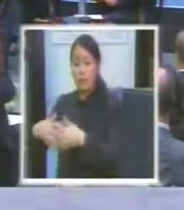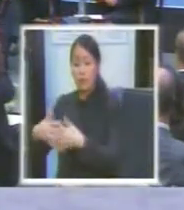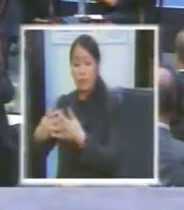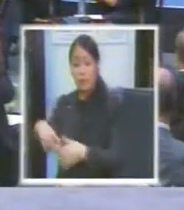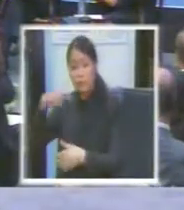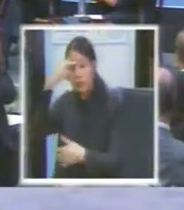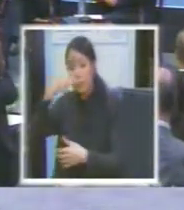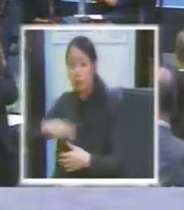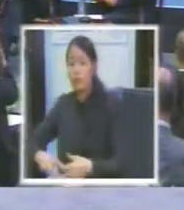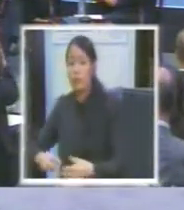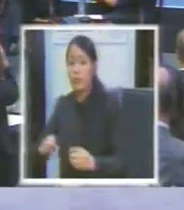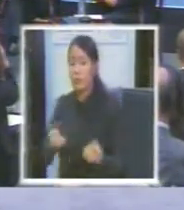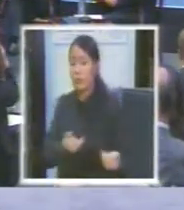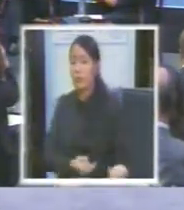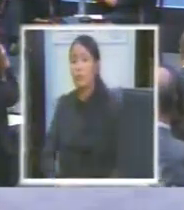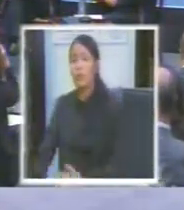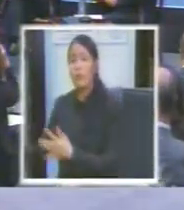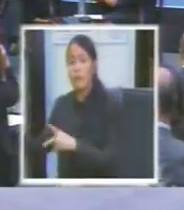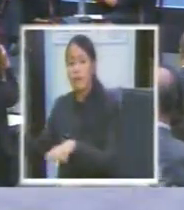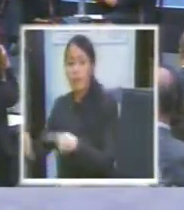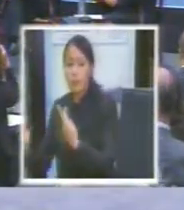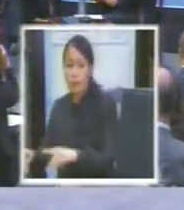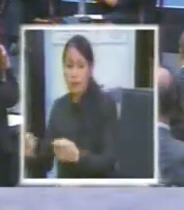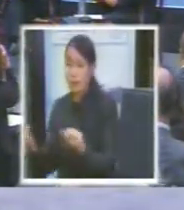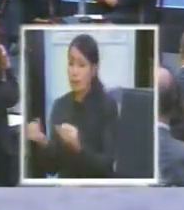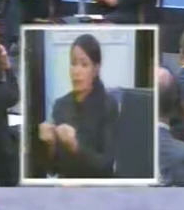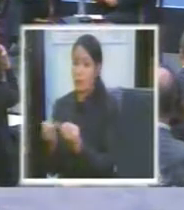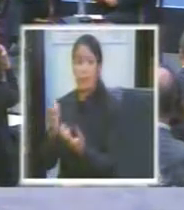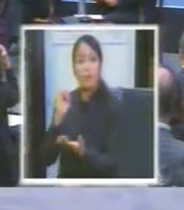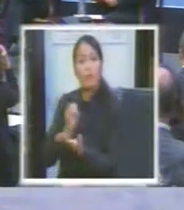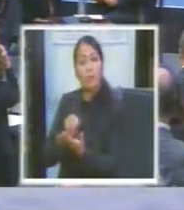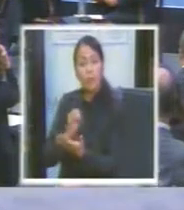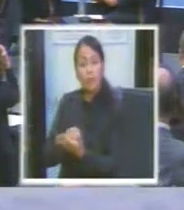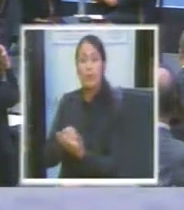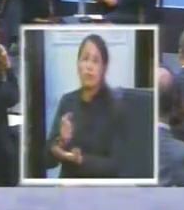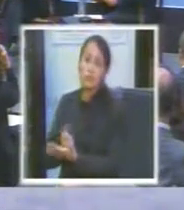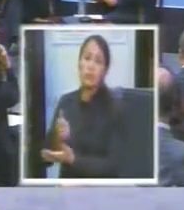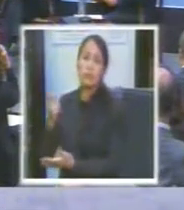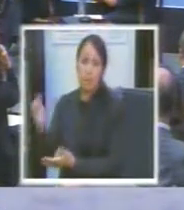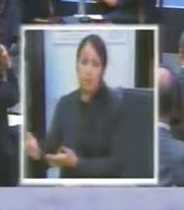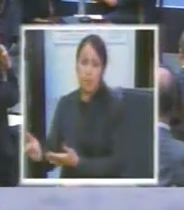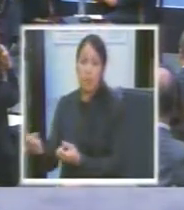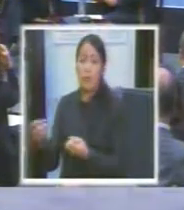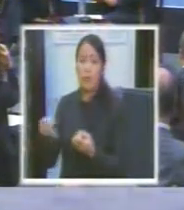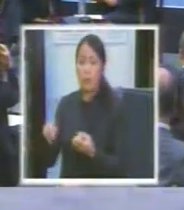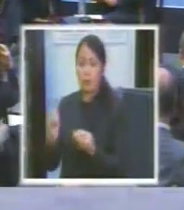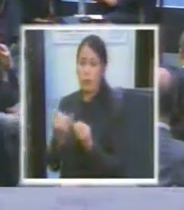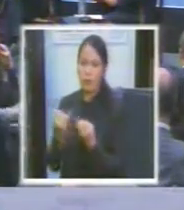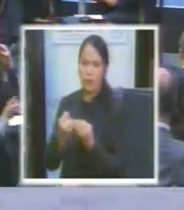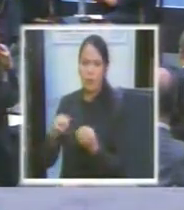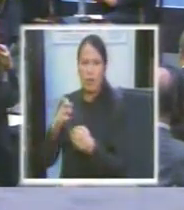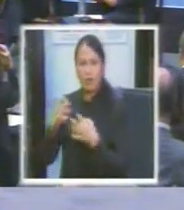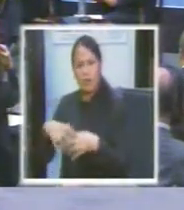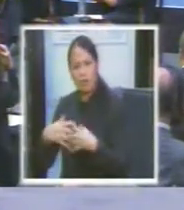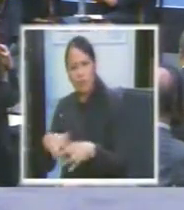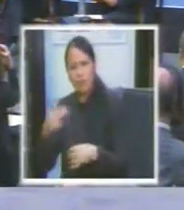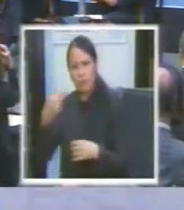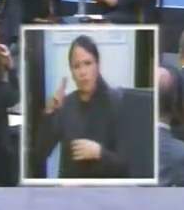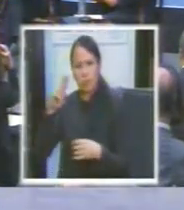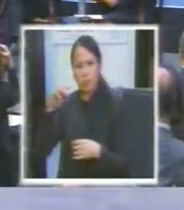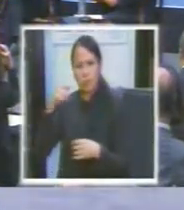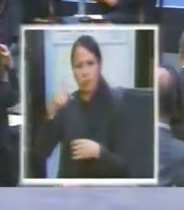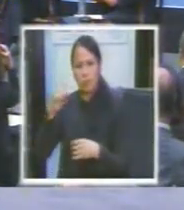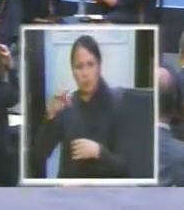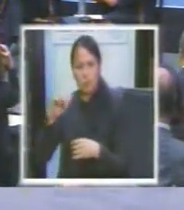mexicanas que exportaban a Europa tenían que pagar aranceles que no pagaban, por ejemplo, las empresas húngaras o las empresas de la República